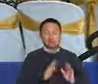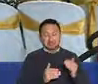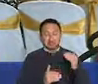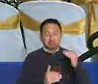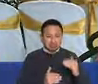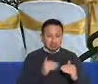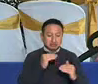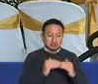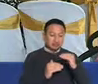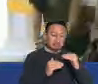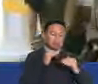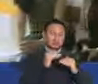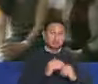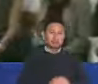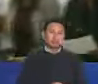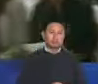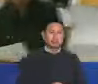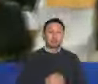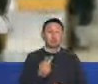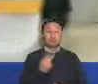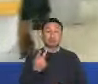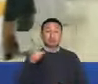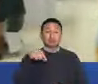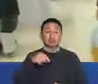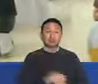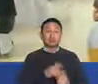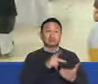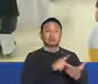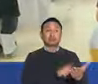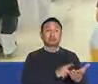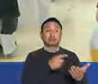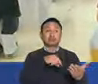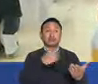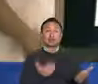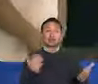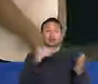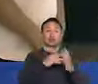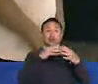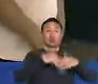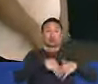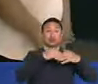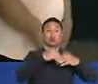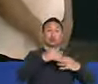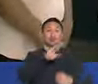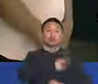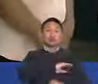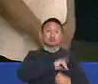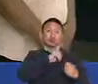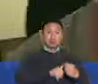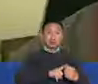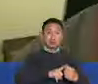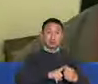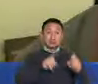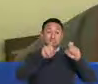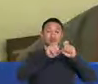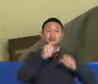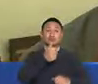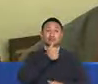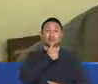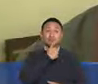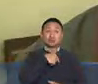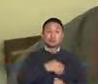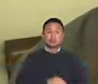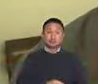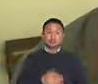paulatino y vamos saliendo adelante. Ambas fueron parte del programa Reemprender del municipio de Quito y la empresa privada. Hemos emprendido